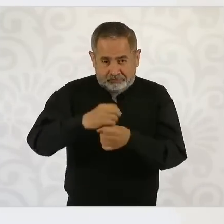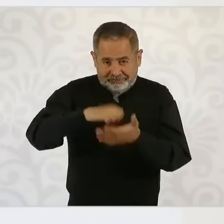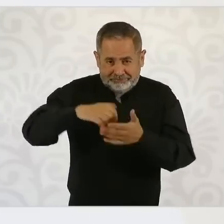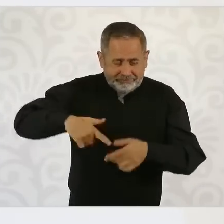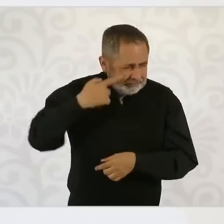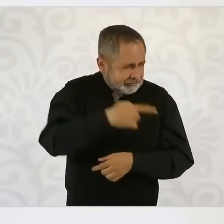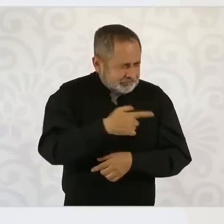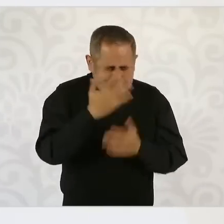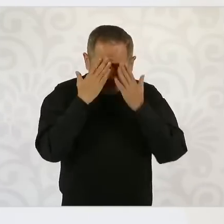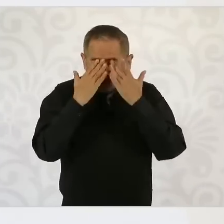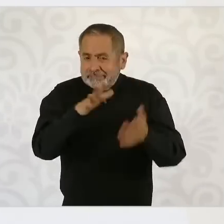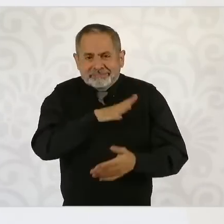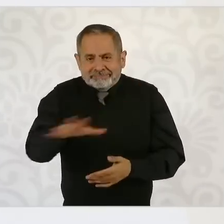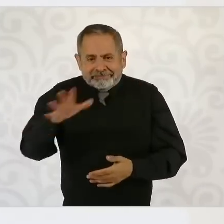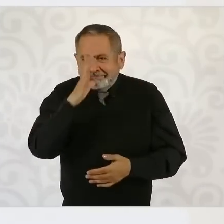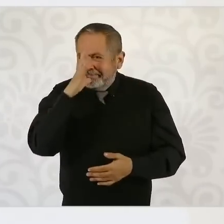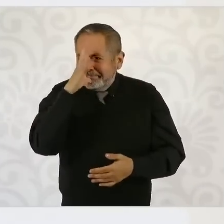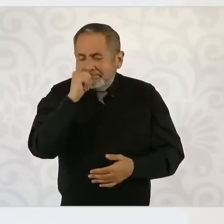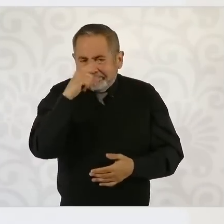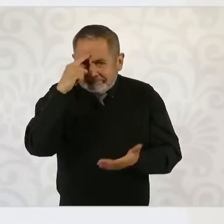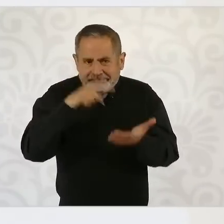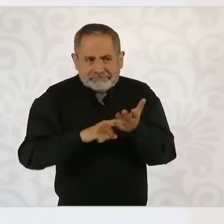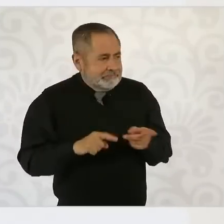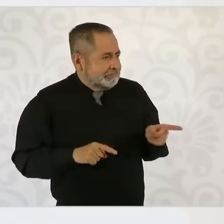increíble, pues, impresionante